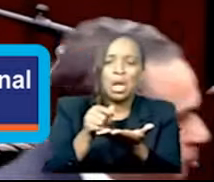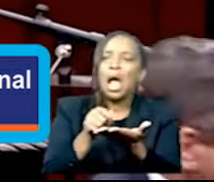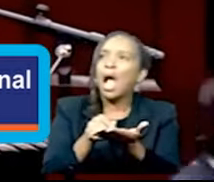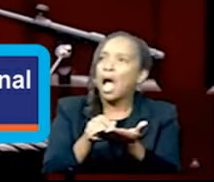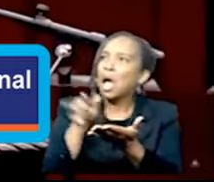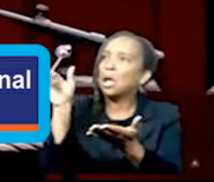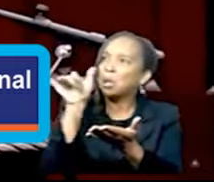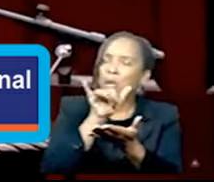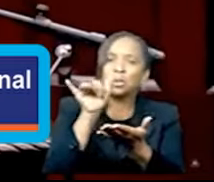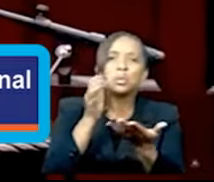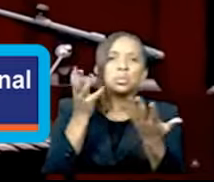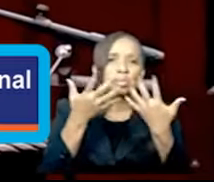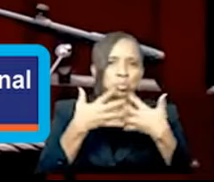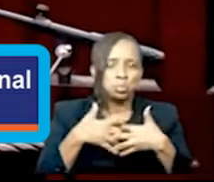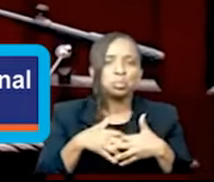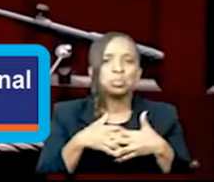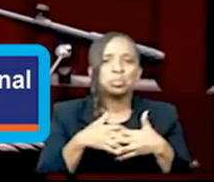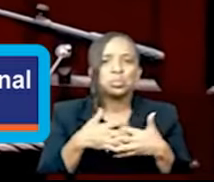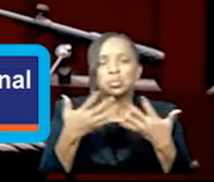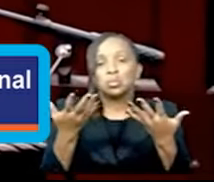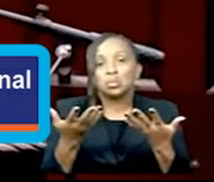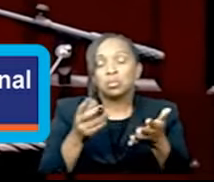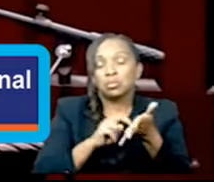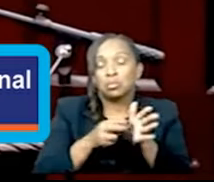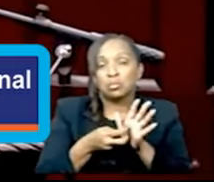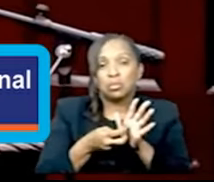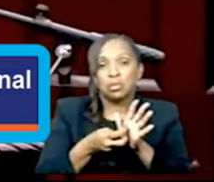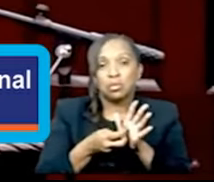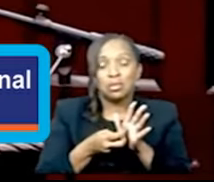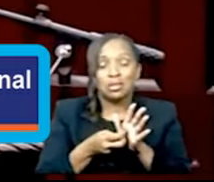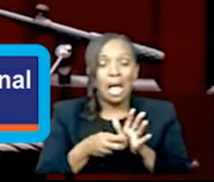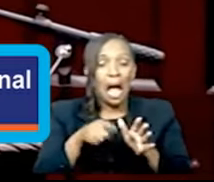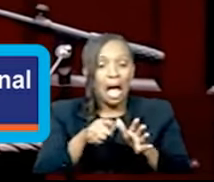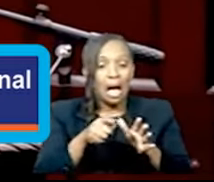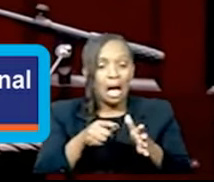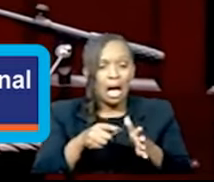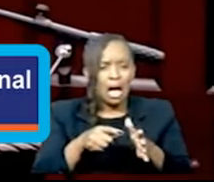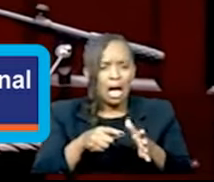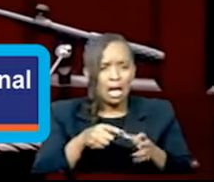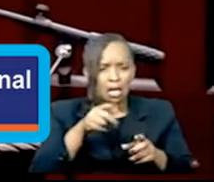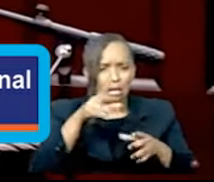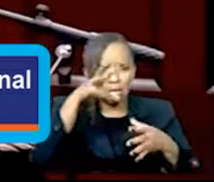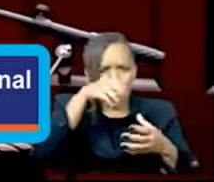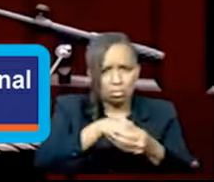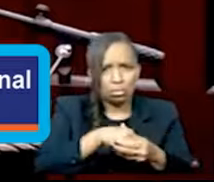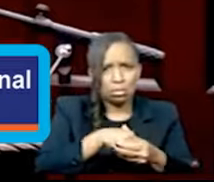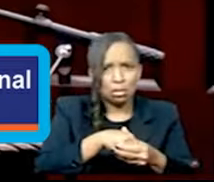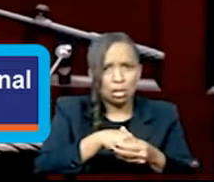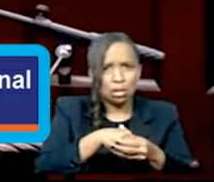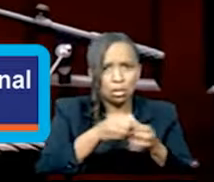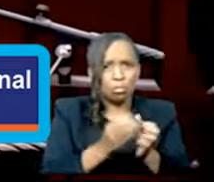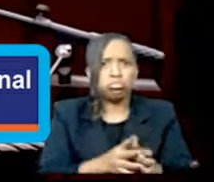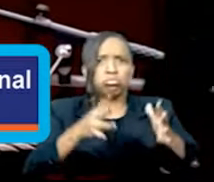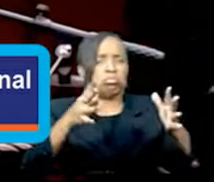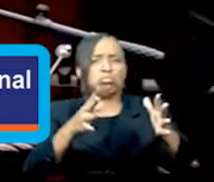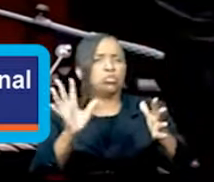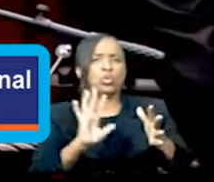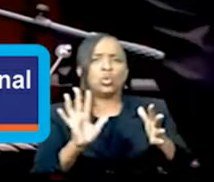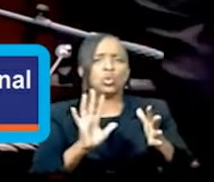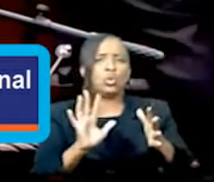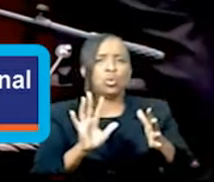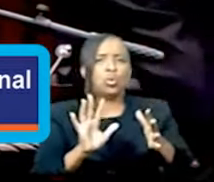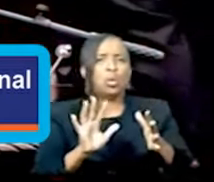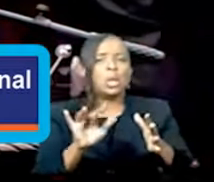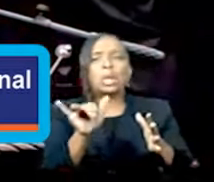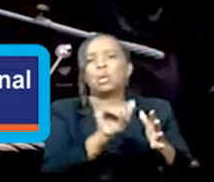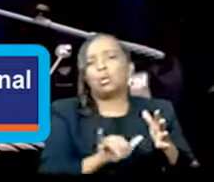modificaríamos el número de miembros, sino única y exclusivamente le quitaríamos un miembro a la Suprema Corte de Justicia,